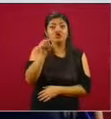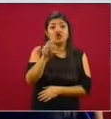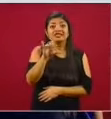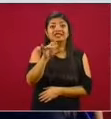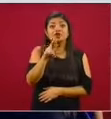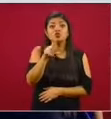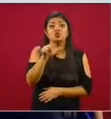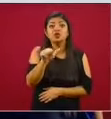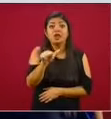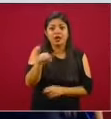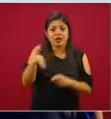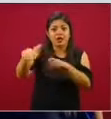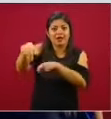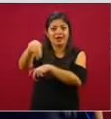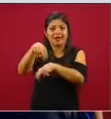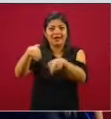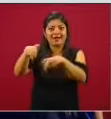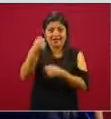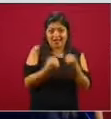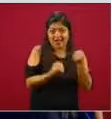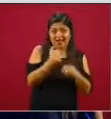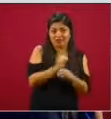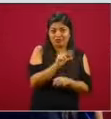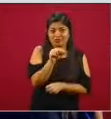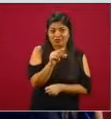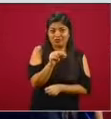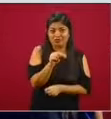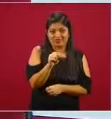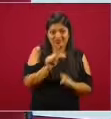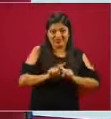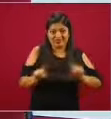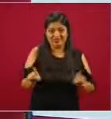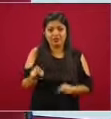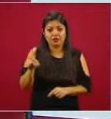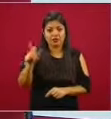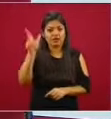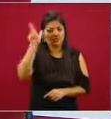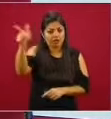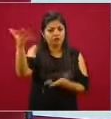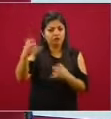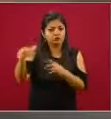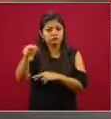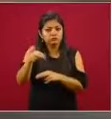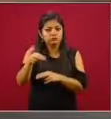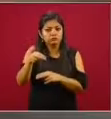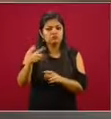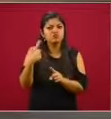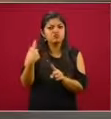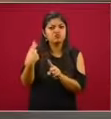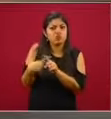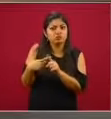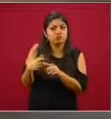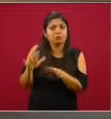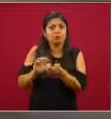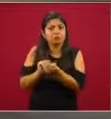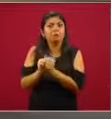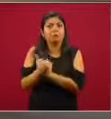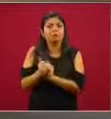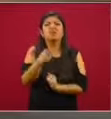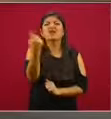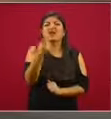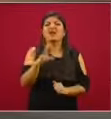la movilidad. Entonces, eso hizo el Estado de Hidalgo y vimos un cambio positivo. ¿Qué se explica en la gráfica? Es